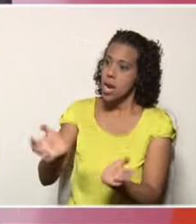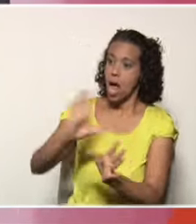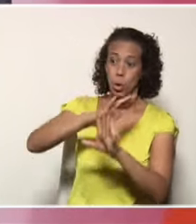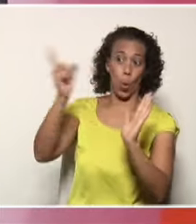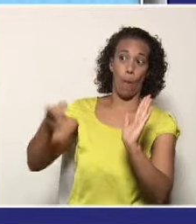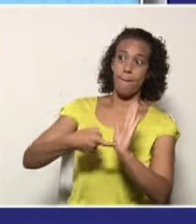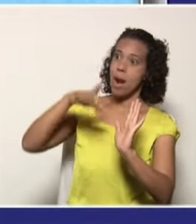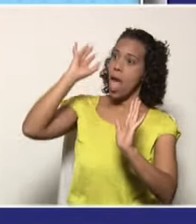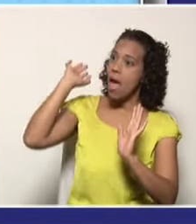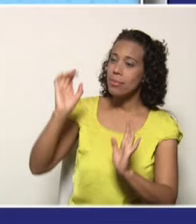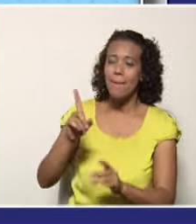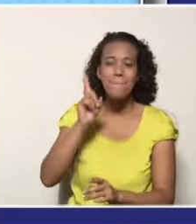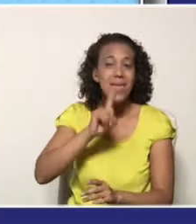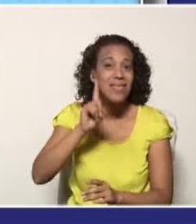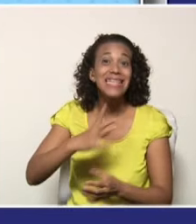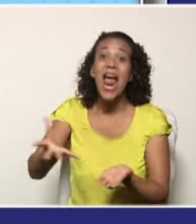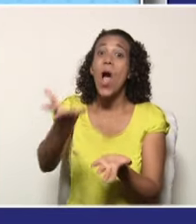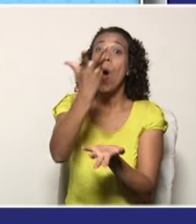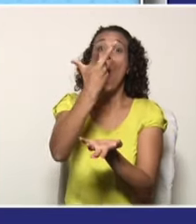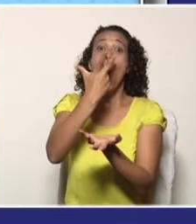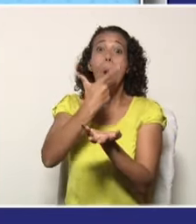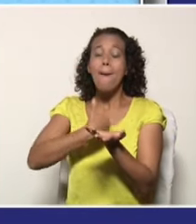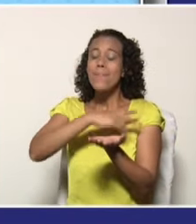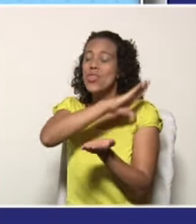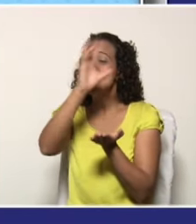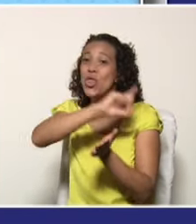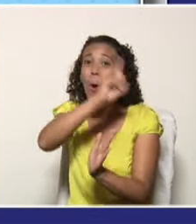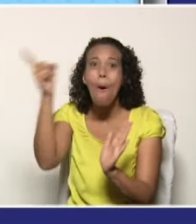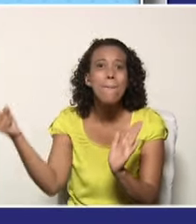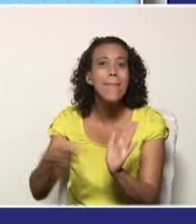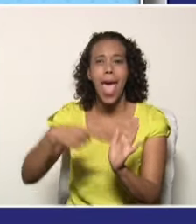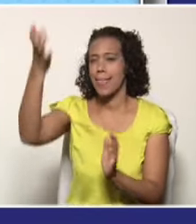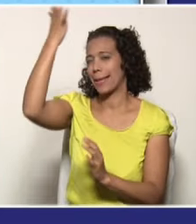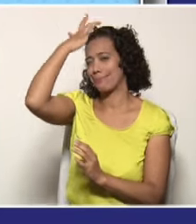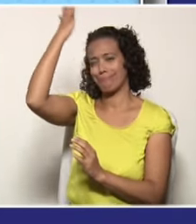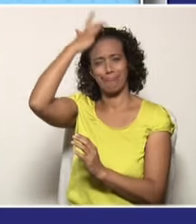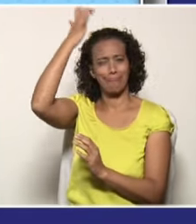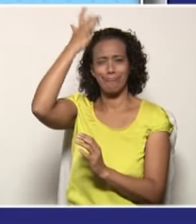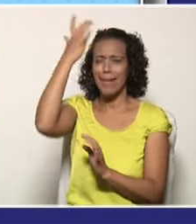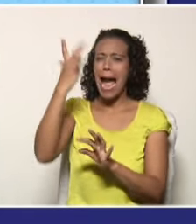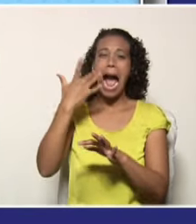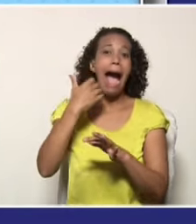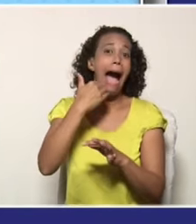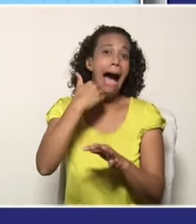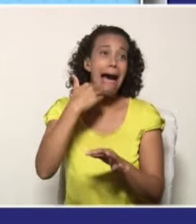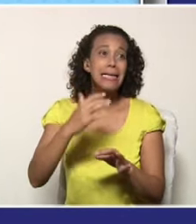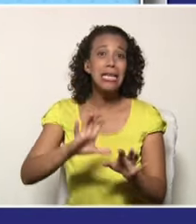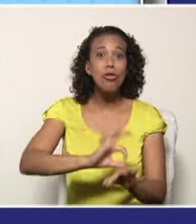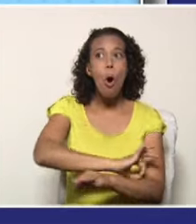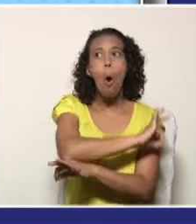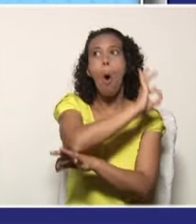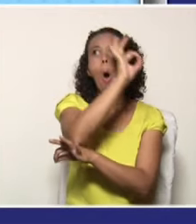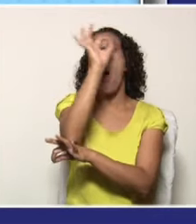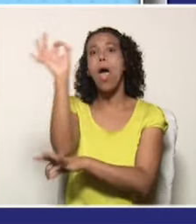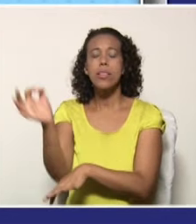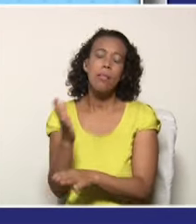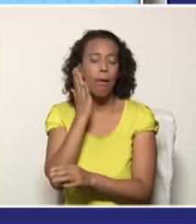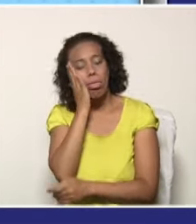la torta. No, fue que te la comiste toda, porque están utilizando la ironía. Casi ni dormiste en la tarde, es porque pasaste toda la tarde